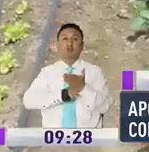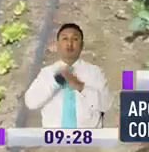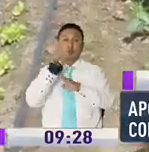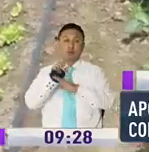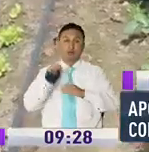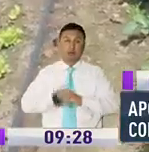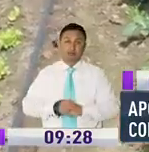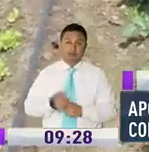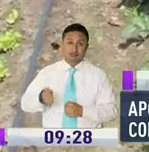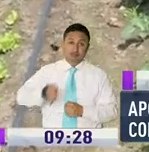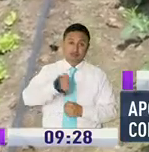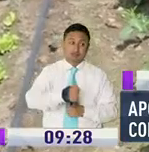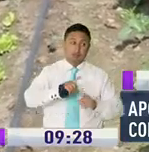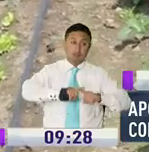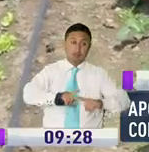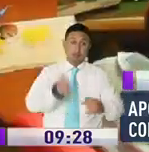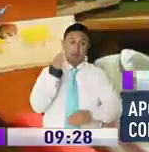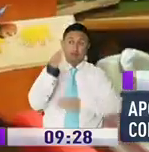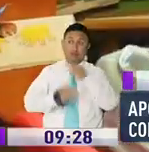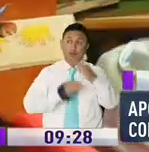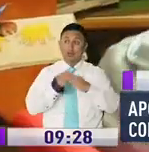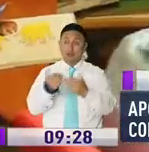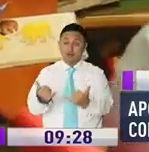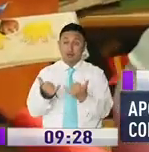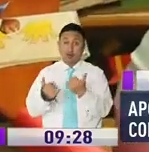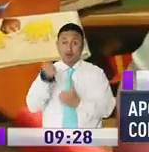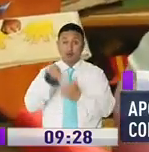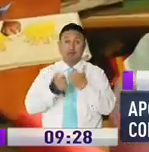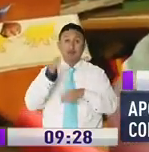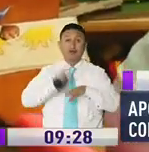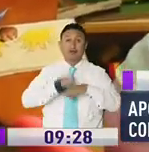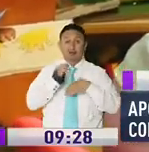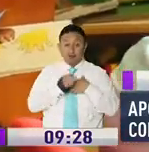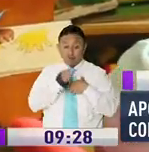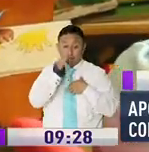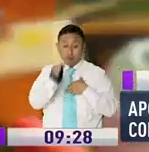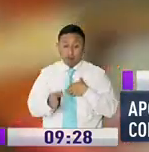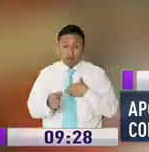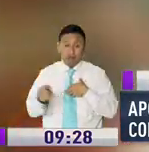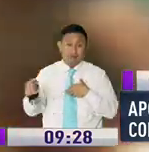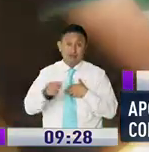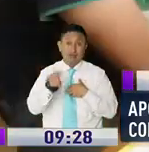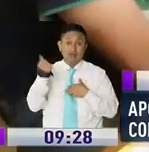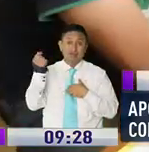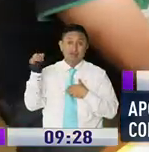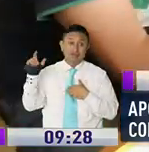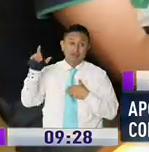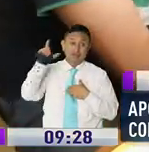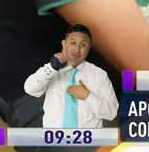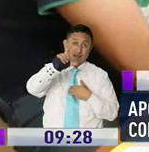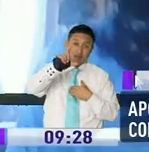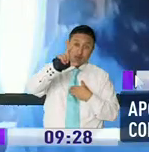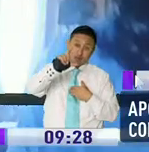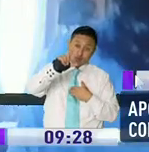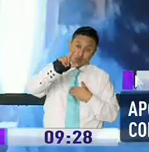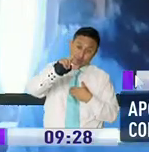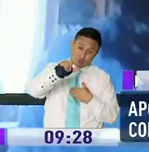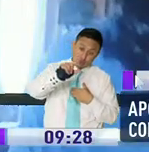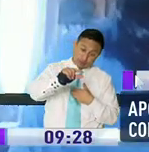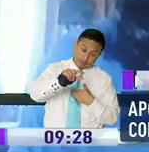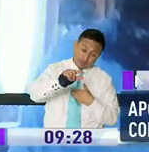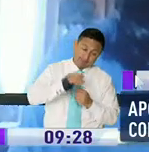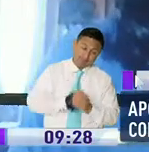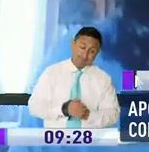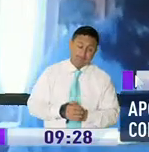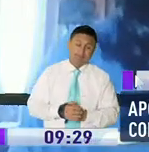Ecuador. Sin embargo, la crisis mundial que se vive por el COVID-19 ha reducido considerablemente sus ingresos. Nos hemos visto